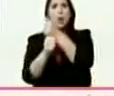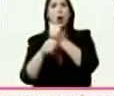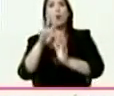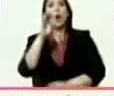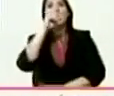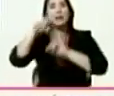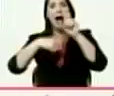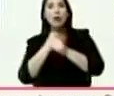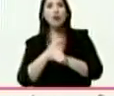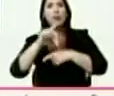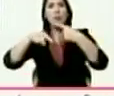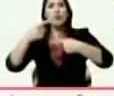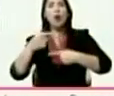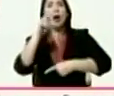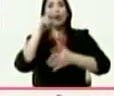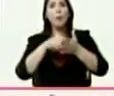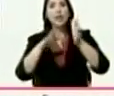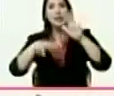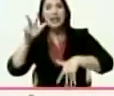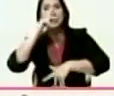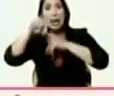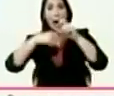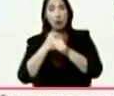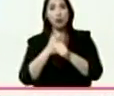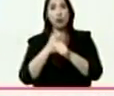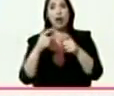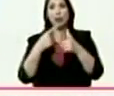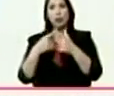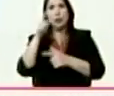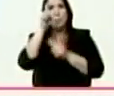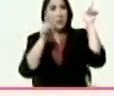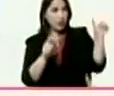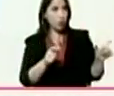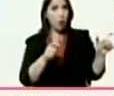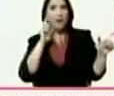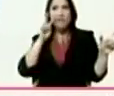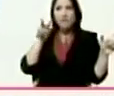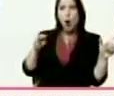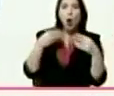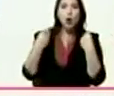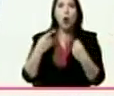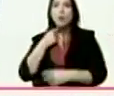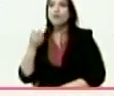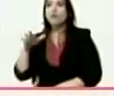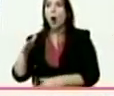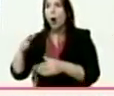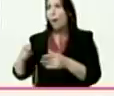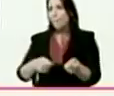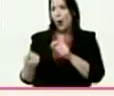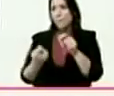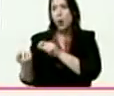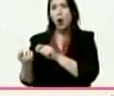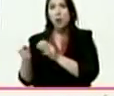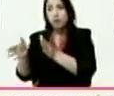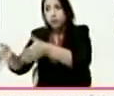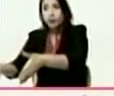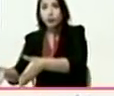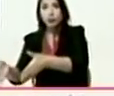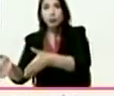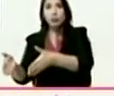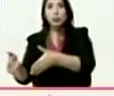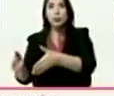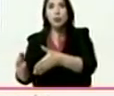2013, porque una persona que presenció su entierro clandestino en